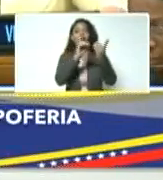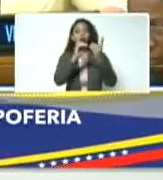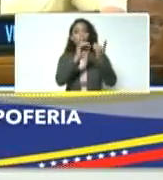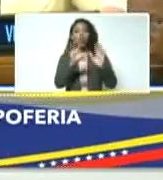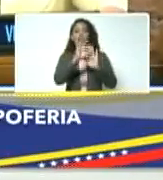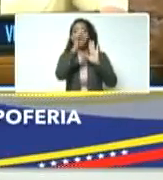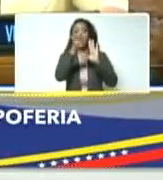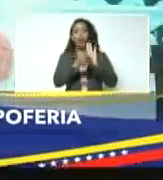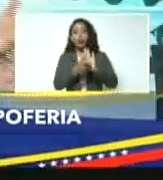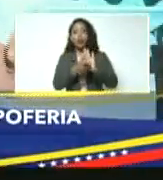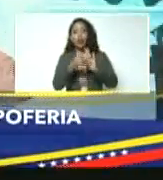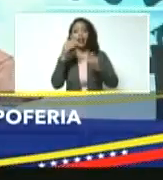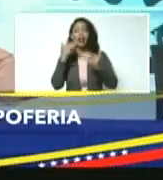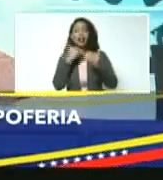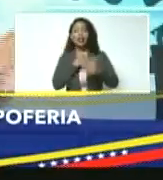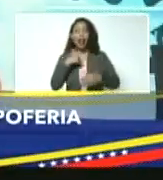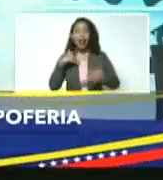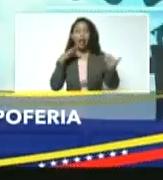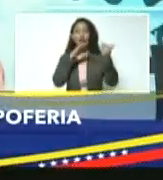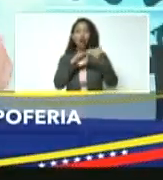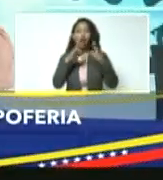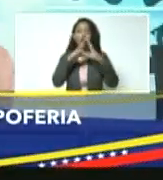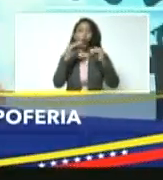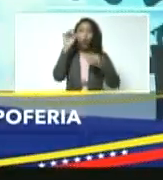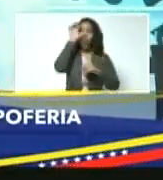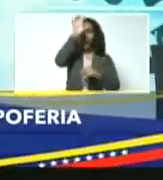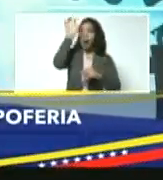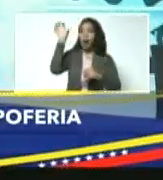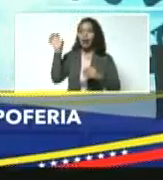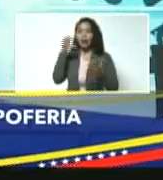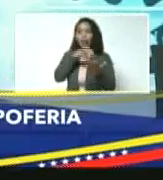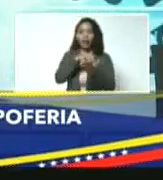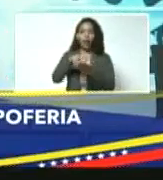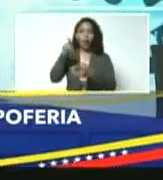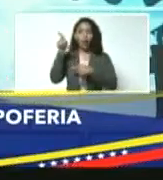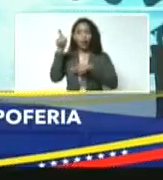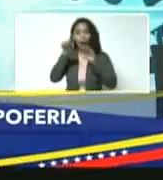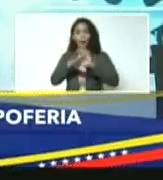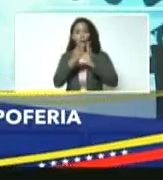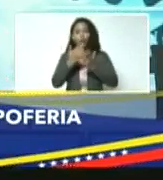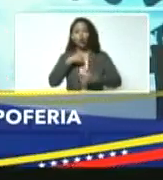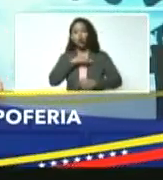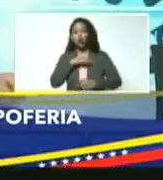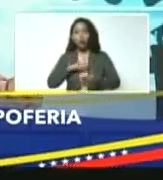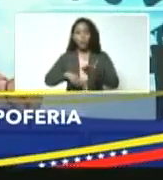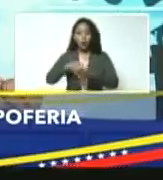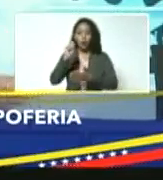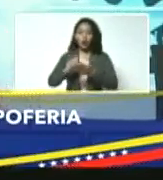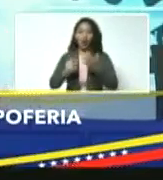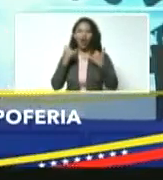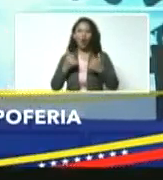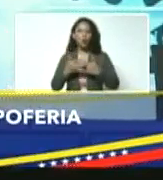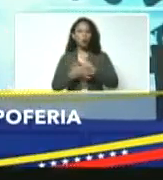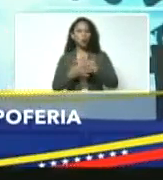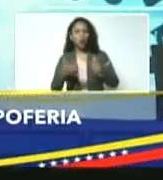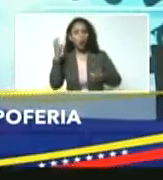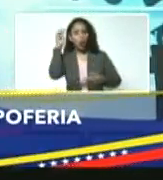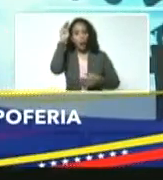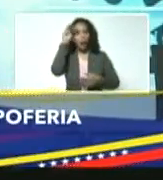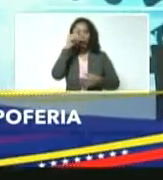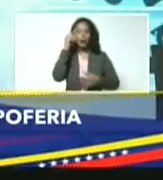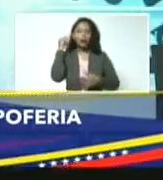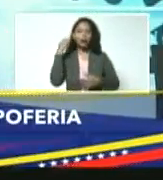diplomacia, que quiere igualdad entre las naciones, los estados, los pueblos. En ese mundo nosotros nos inscribimos. Ahora, a las maestras y a